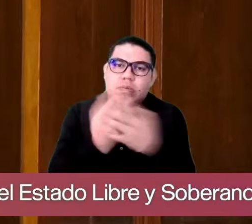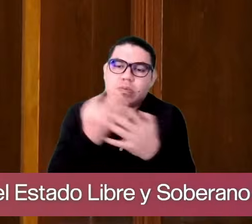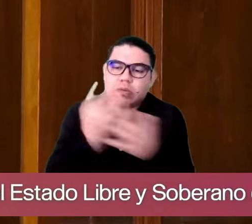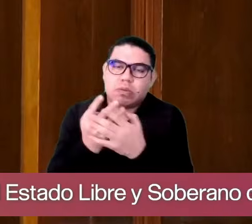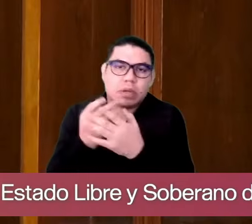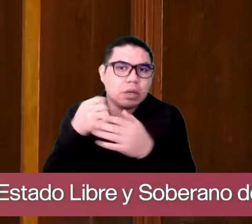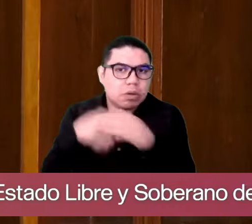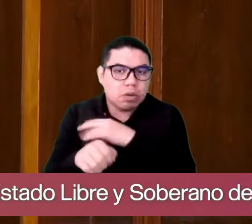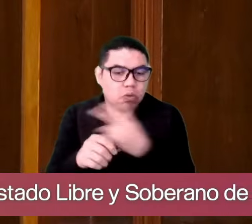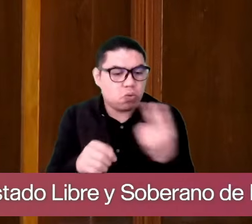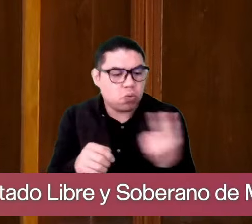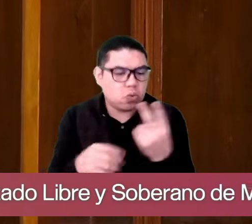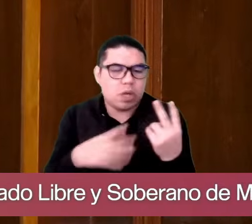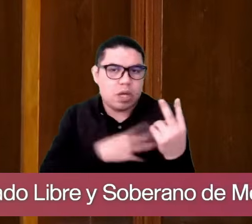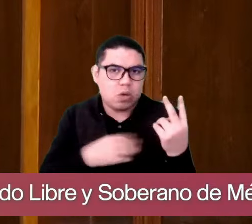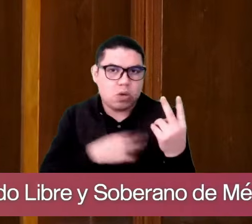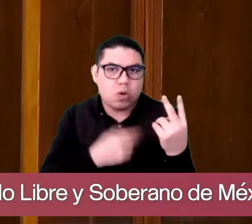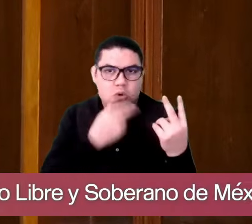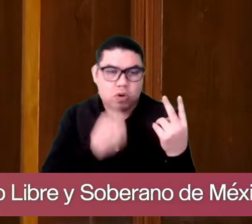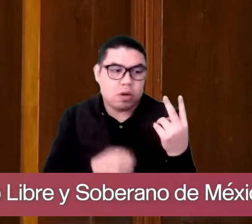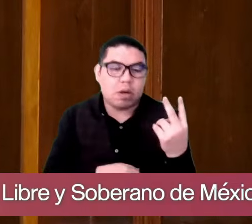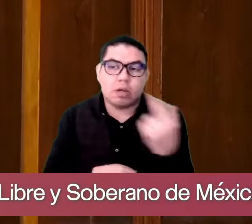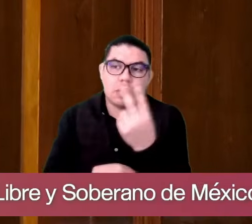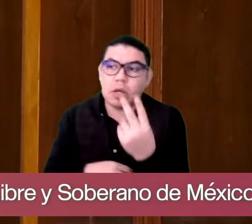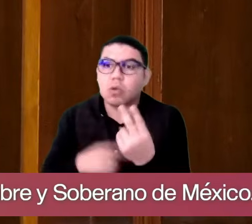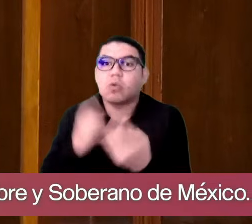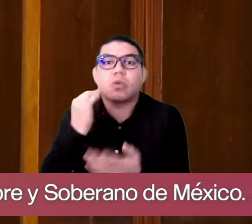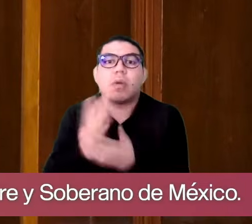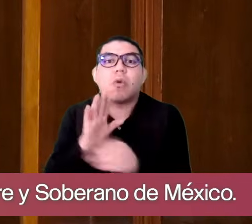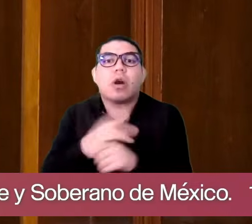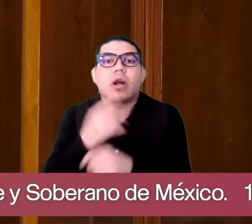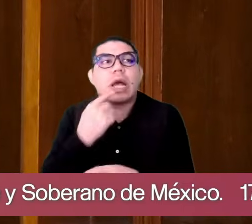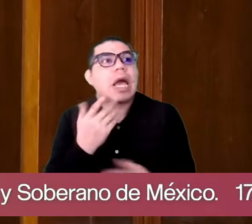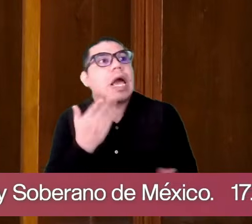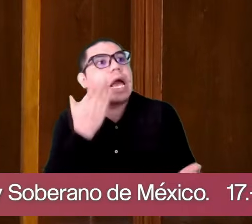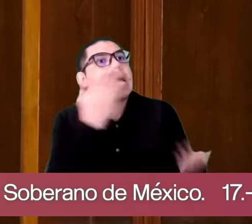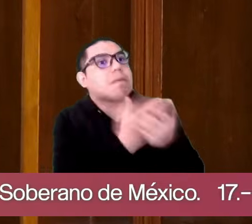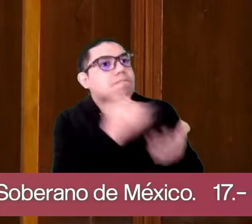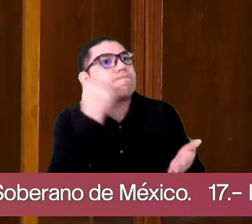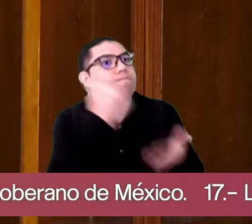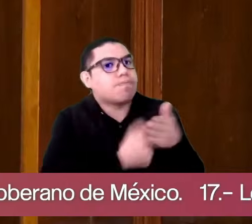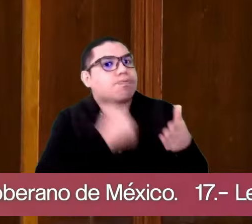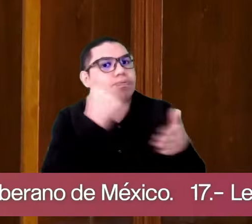por simplemente exigir respuestas en dónde